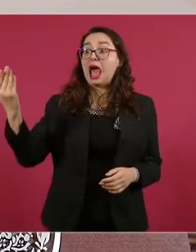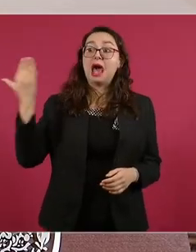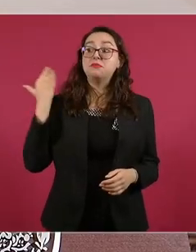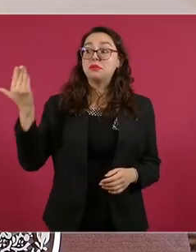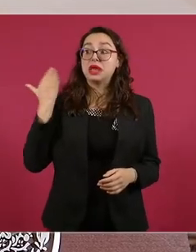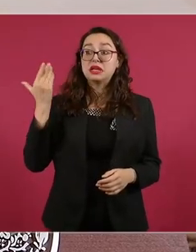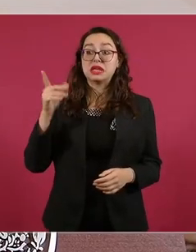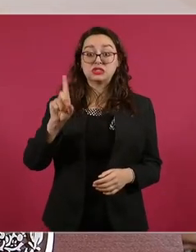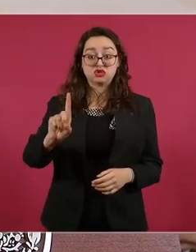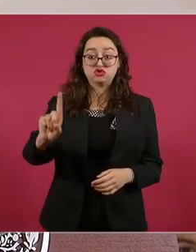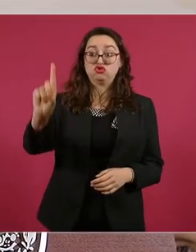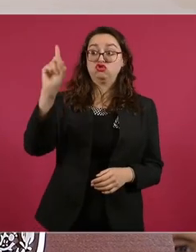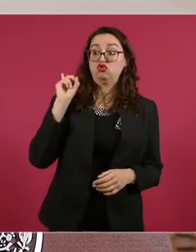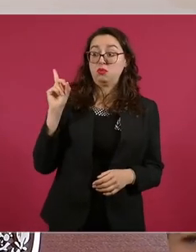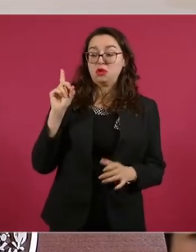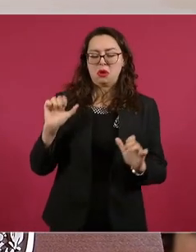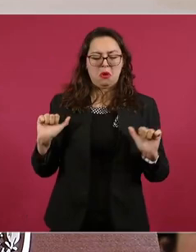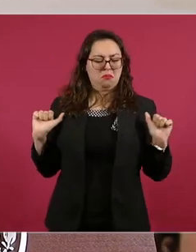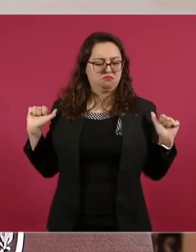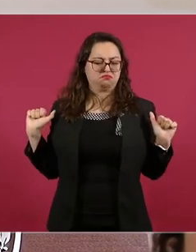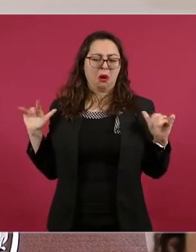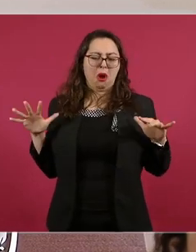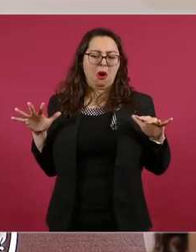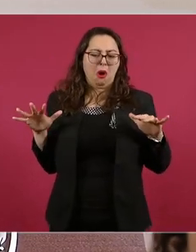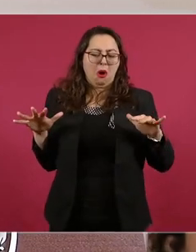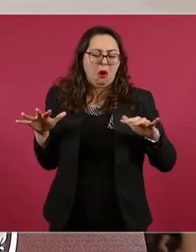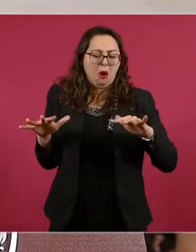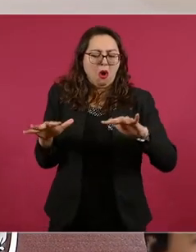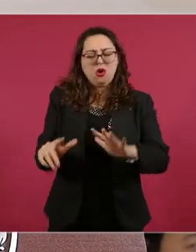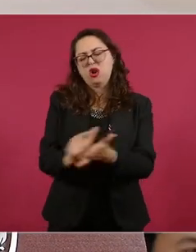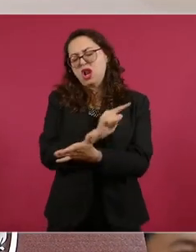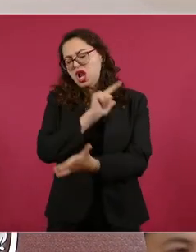paladines de la legalidad,